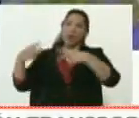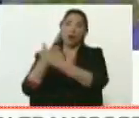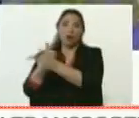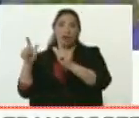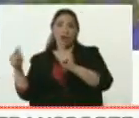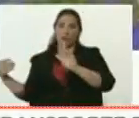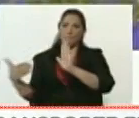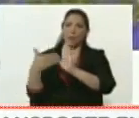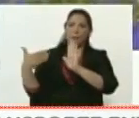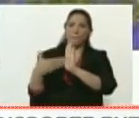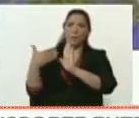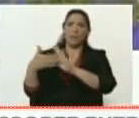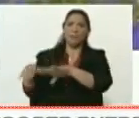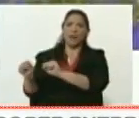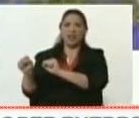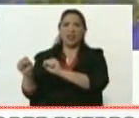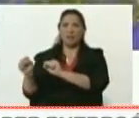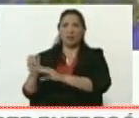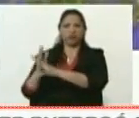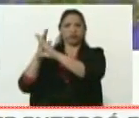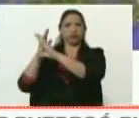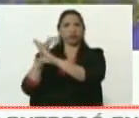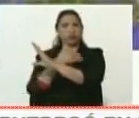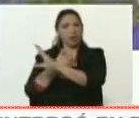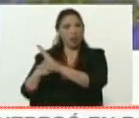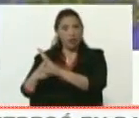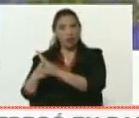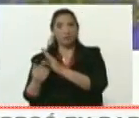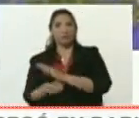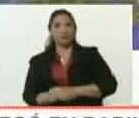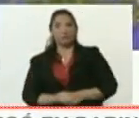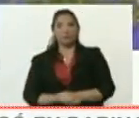neoliberalismo, es el imperialismo. Quieren